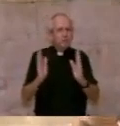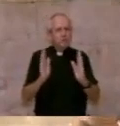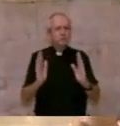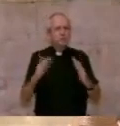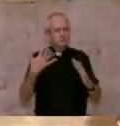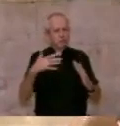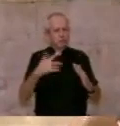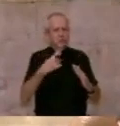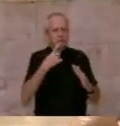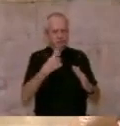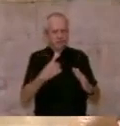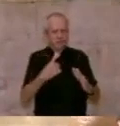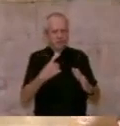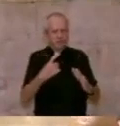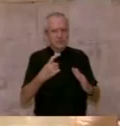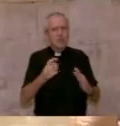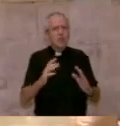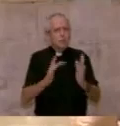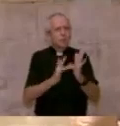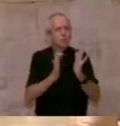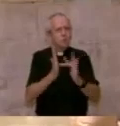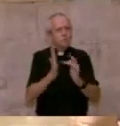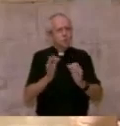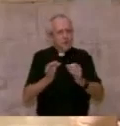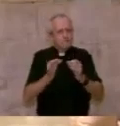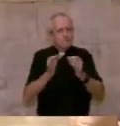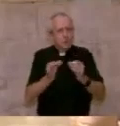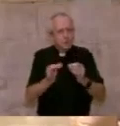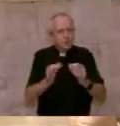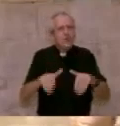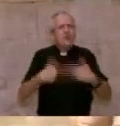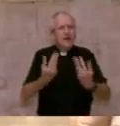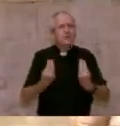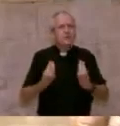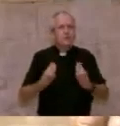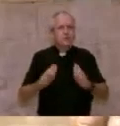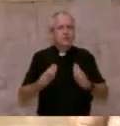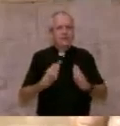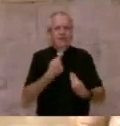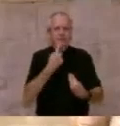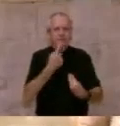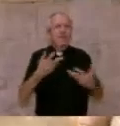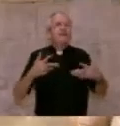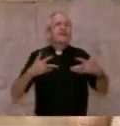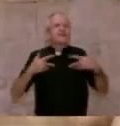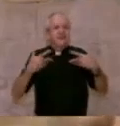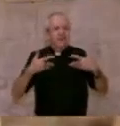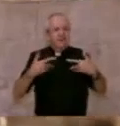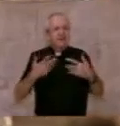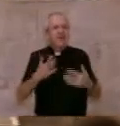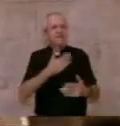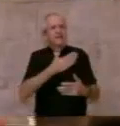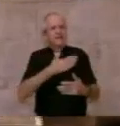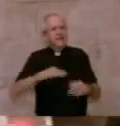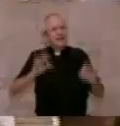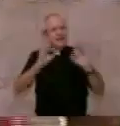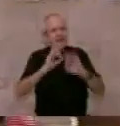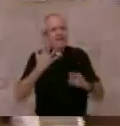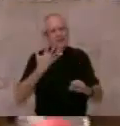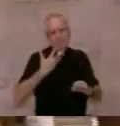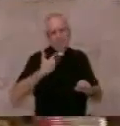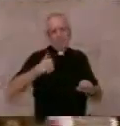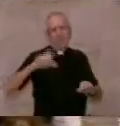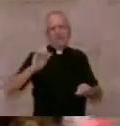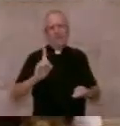dramáticos, cuando está a punto de dar su vida y ha lavado los pies a sus discípulos, dice que esta alegría es la que nadie nos podrá